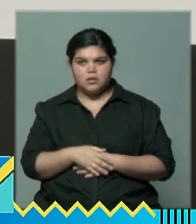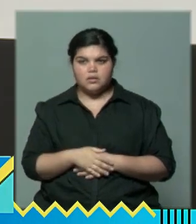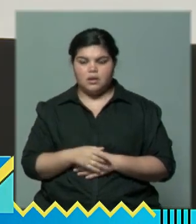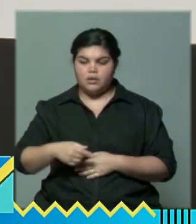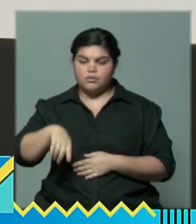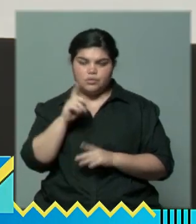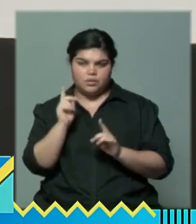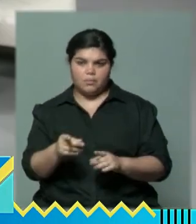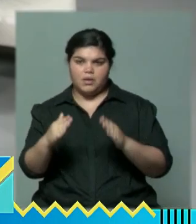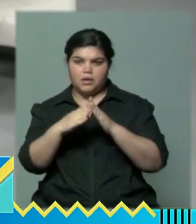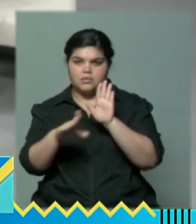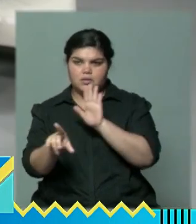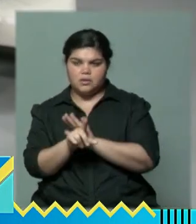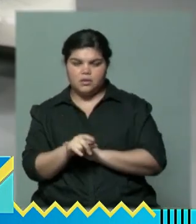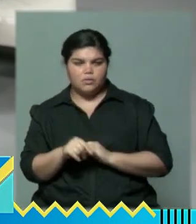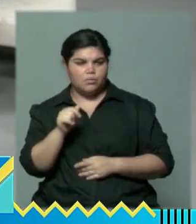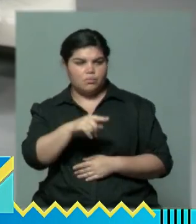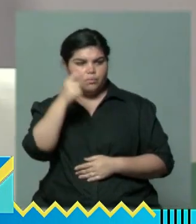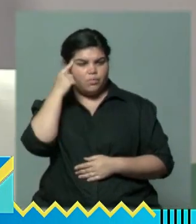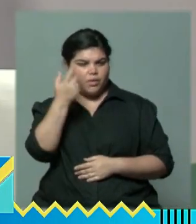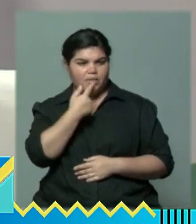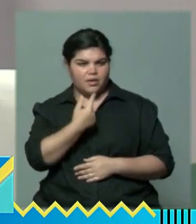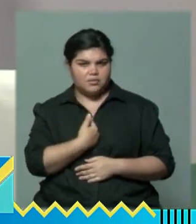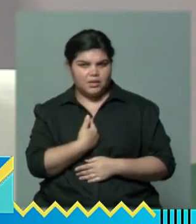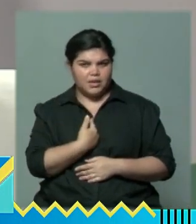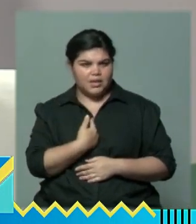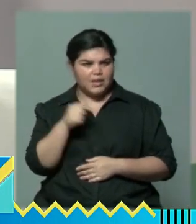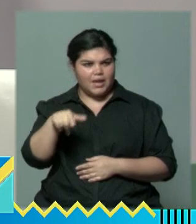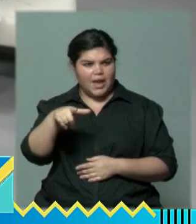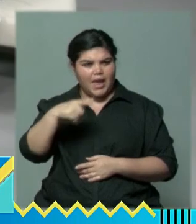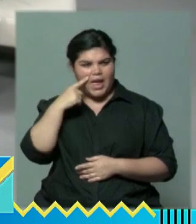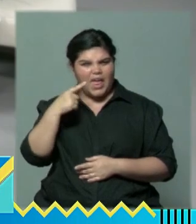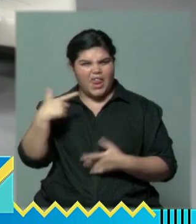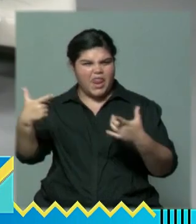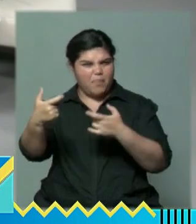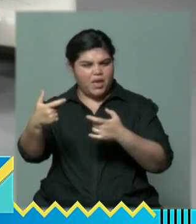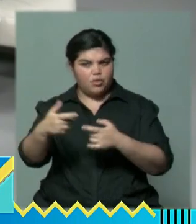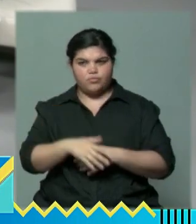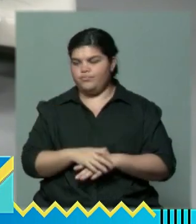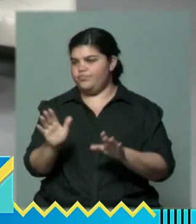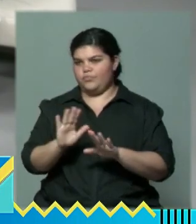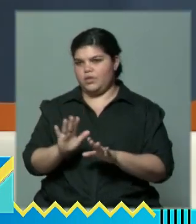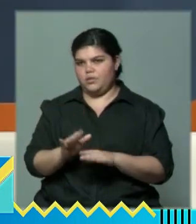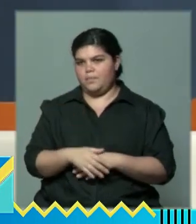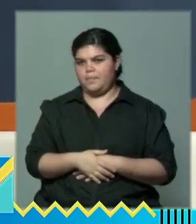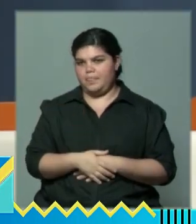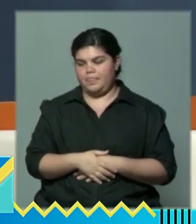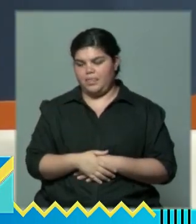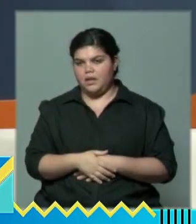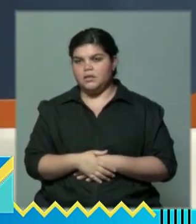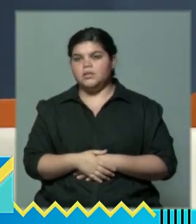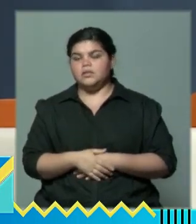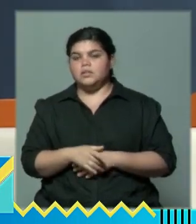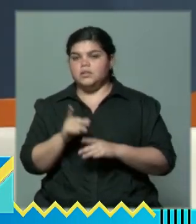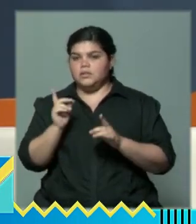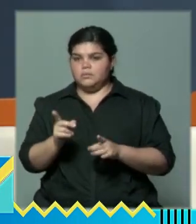en la legislatura. ¿Vos decís que ya no se ve al otro como un enemigo? No, hay que verlo, a ver, yo no lo veo, a ver, y de hecho, a ver, más allá